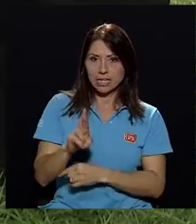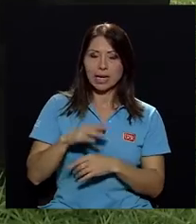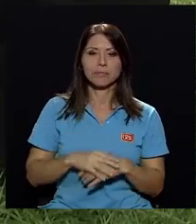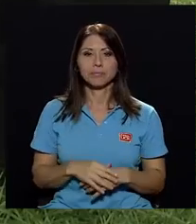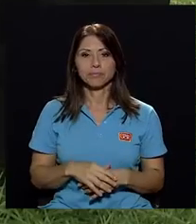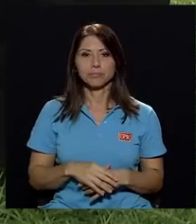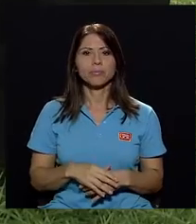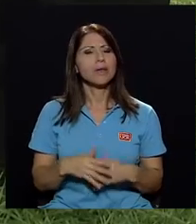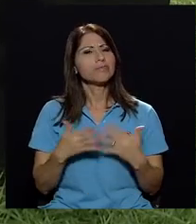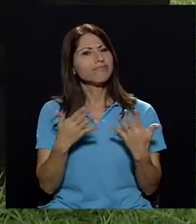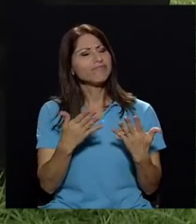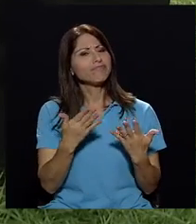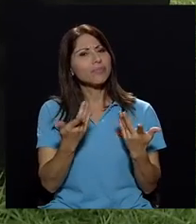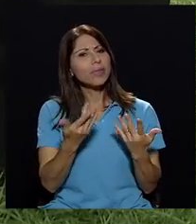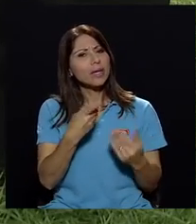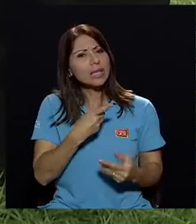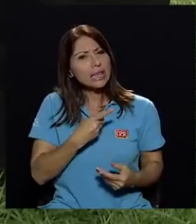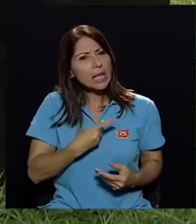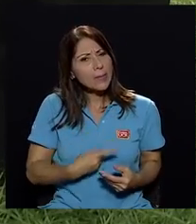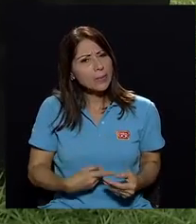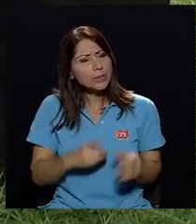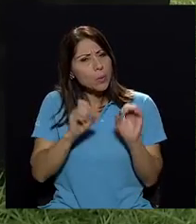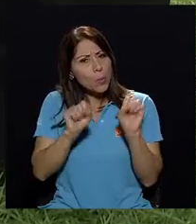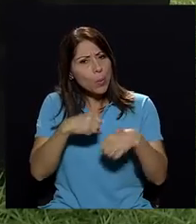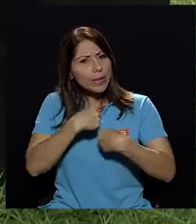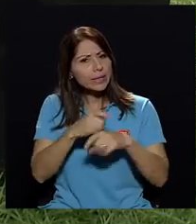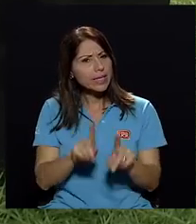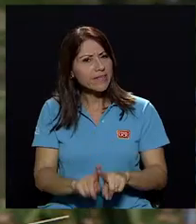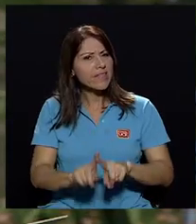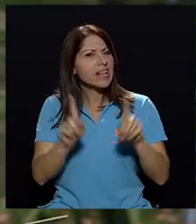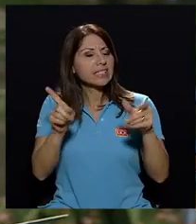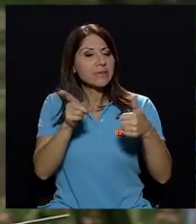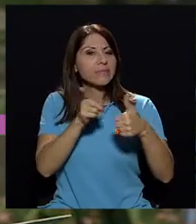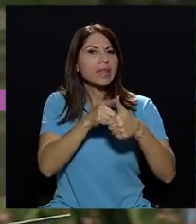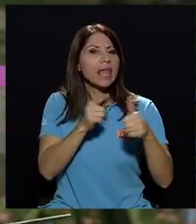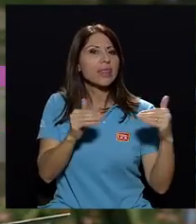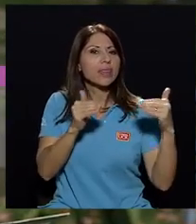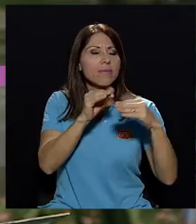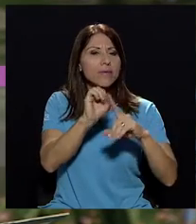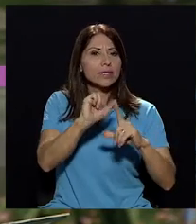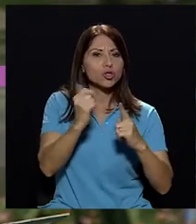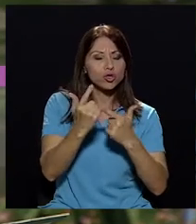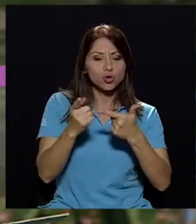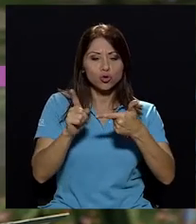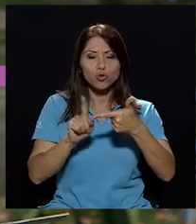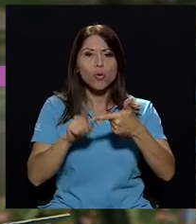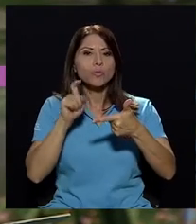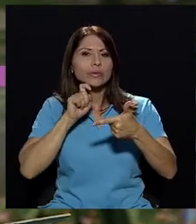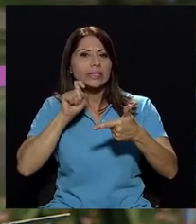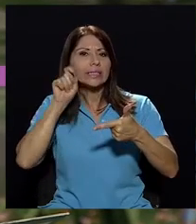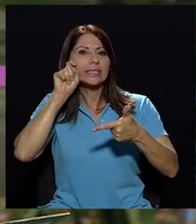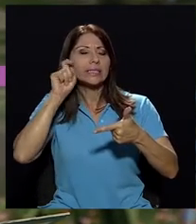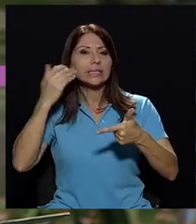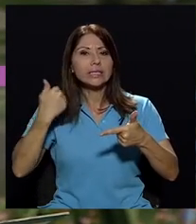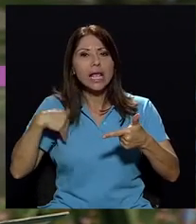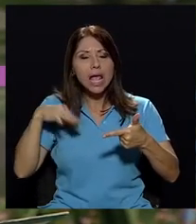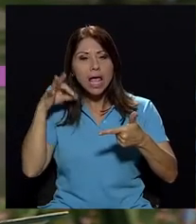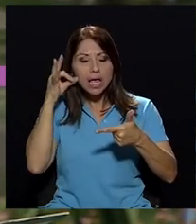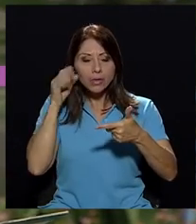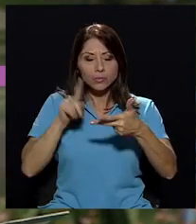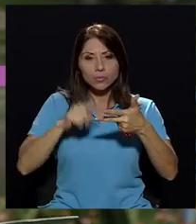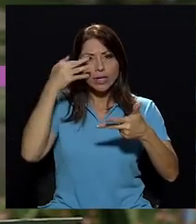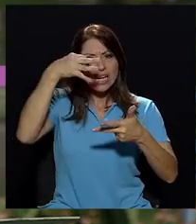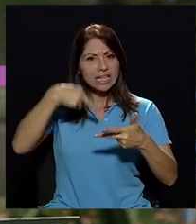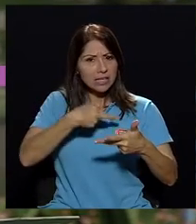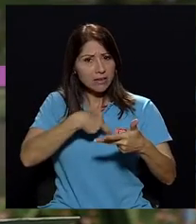Fabián, retomando, ¿la depresión puede distinguir, por ejemplo, clase social, la cuestión del sexo,